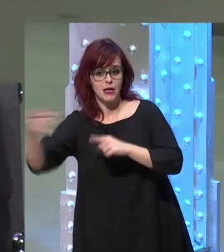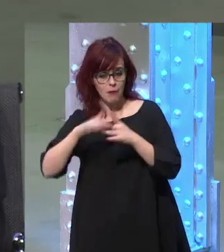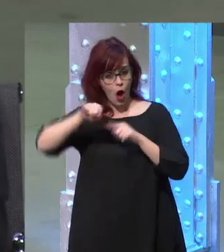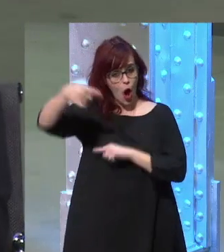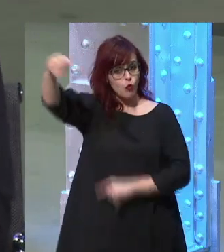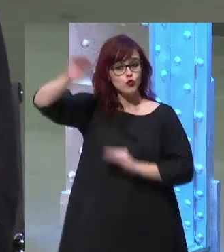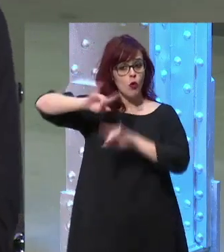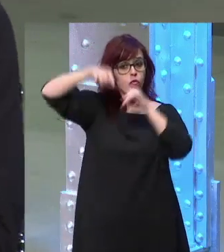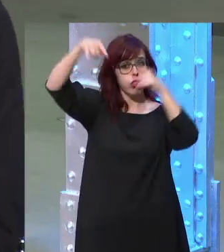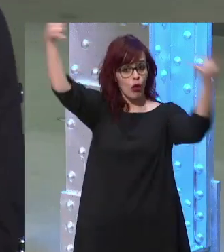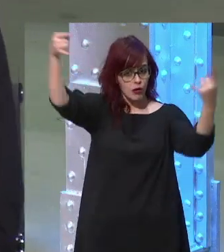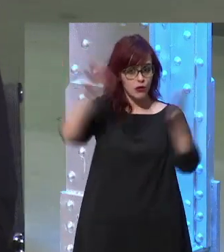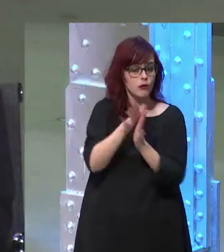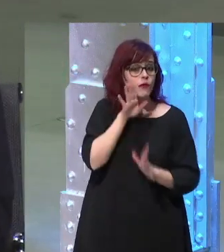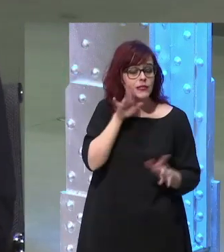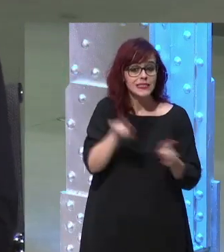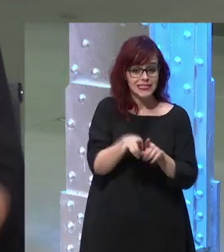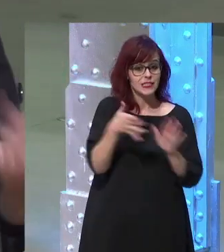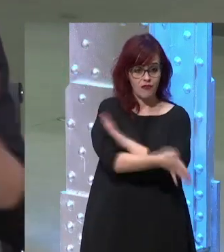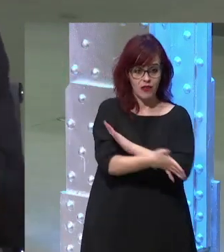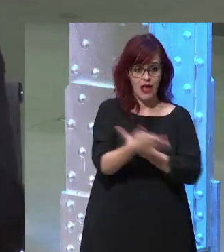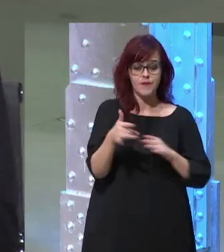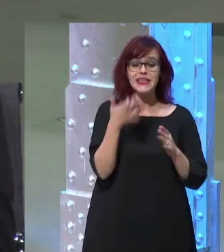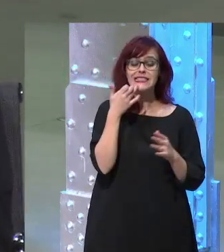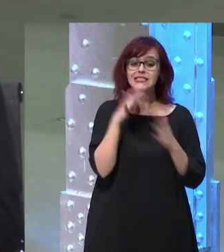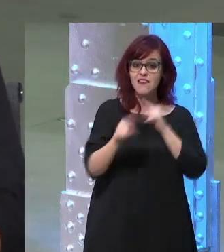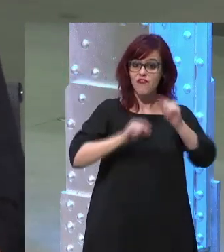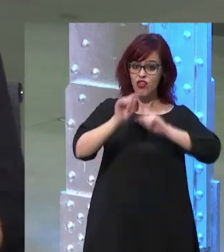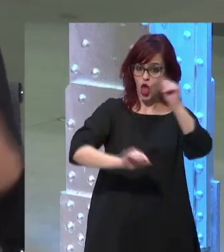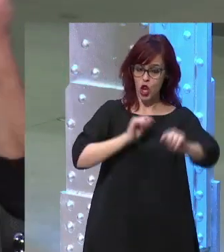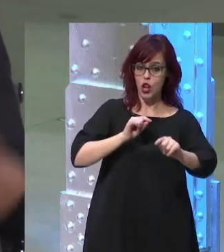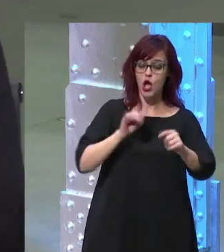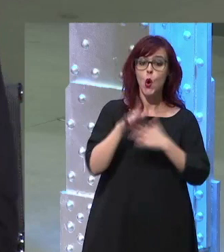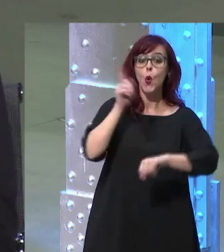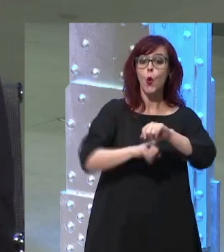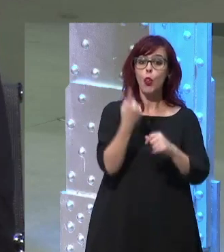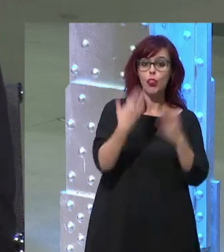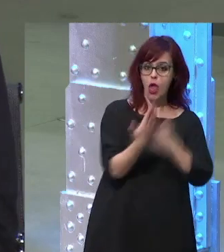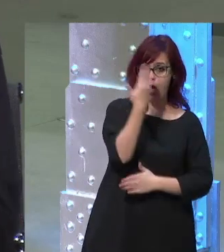cada uno de ellos. Eso quiere decir que si cada infección se produce en